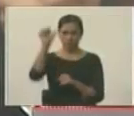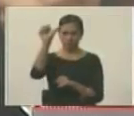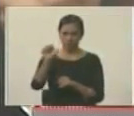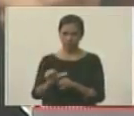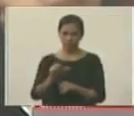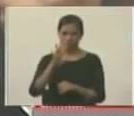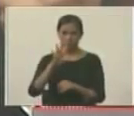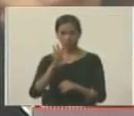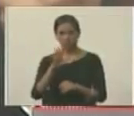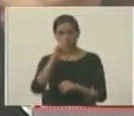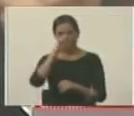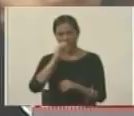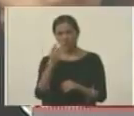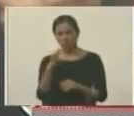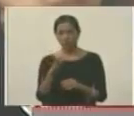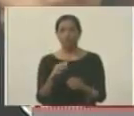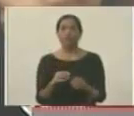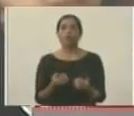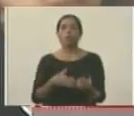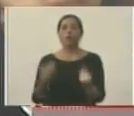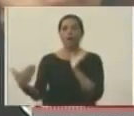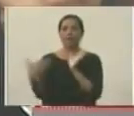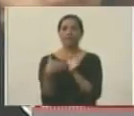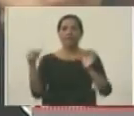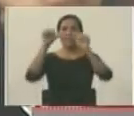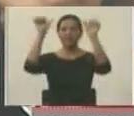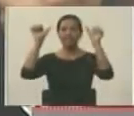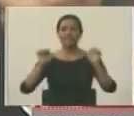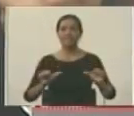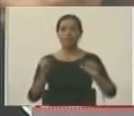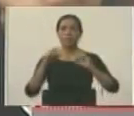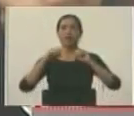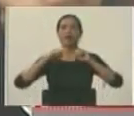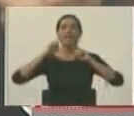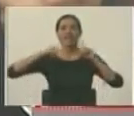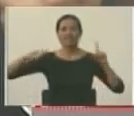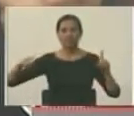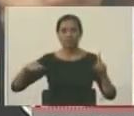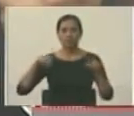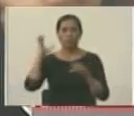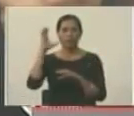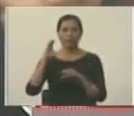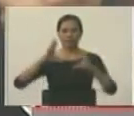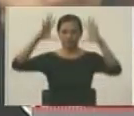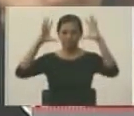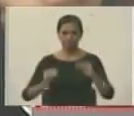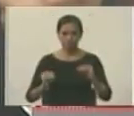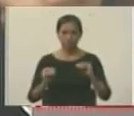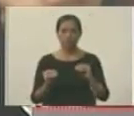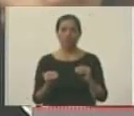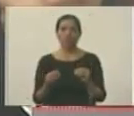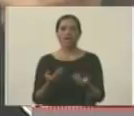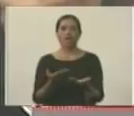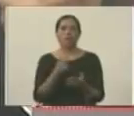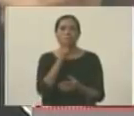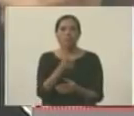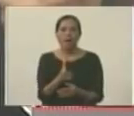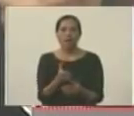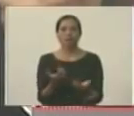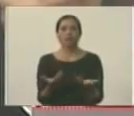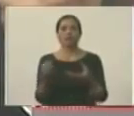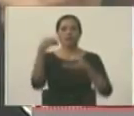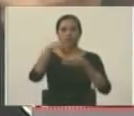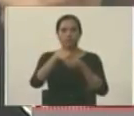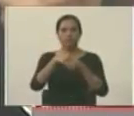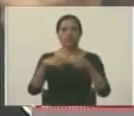años que se podía atacar al sistema eléctrico de un país y dejarlo inhabilitado para debilitarlo dentro de